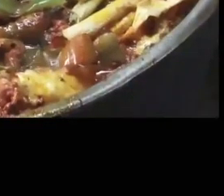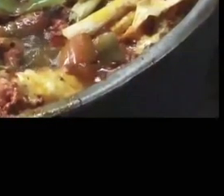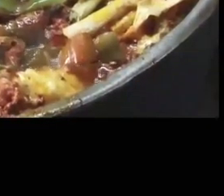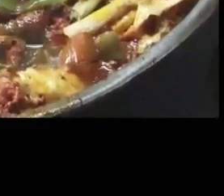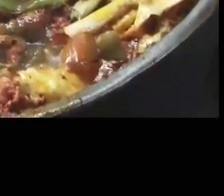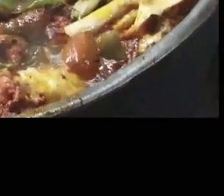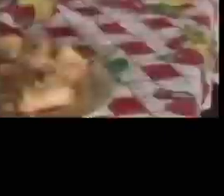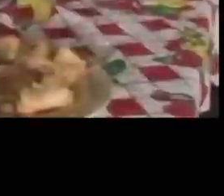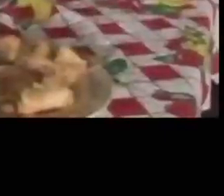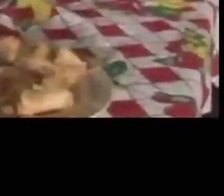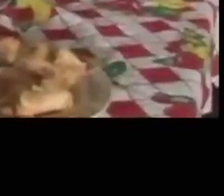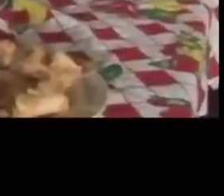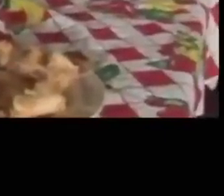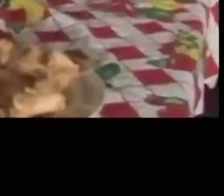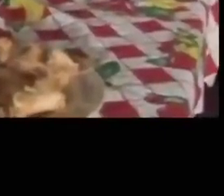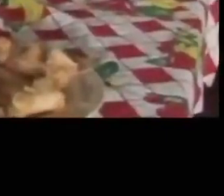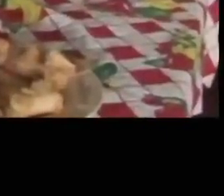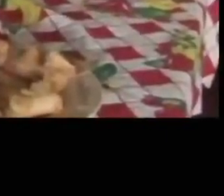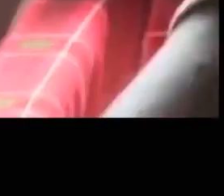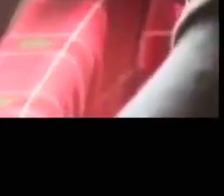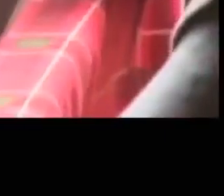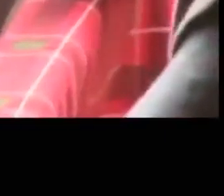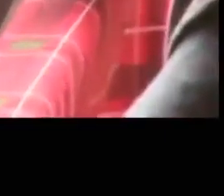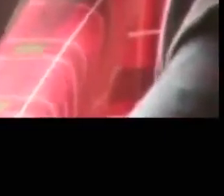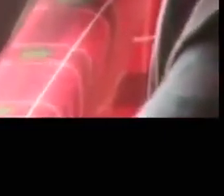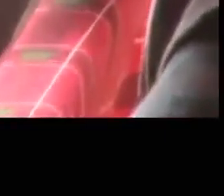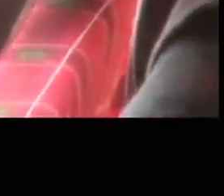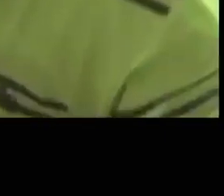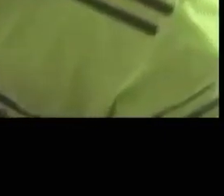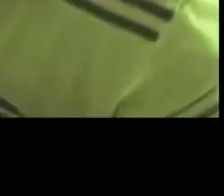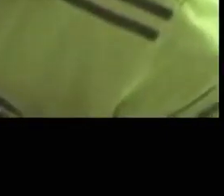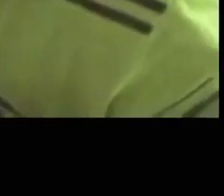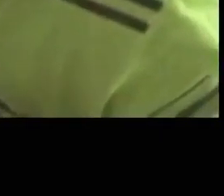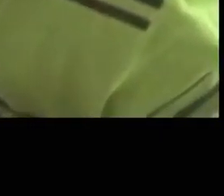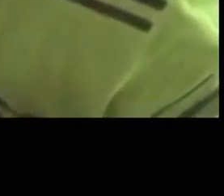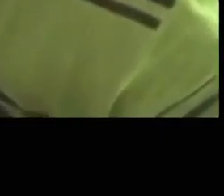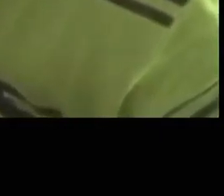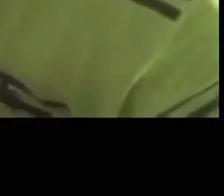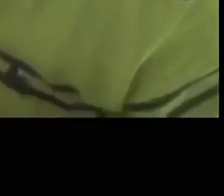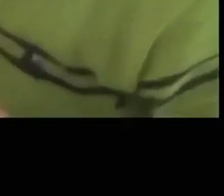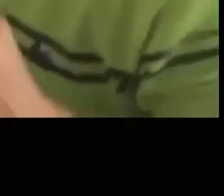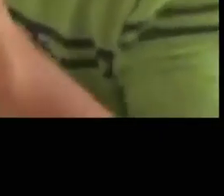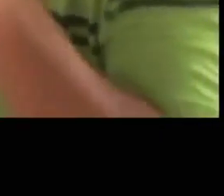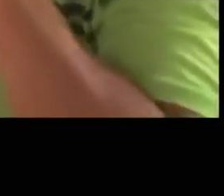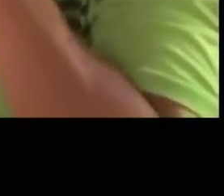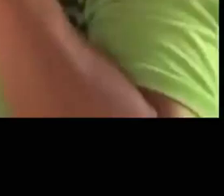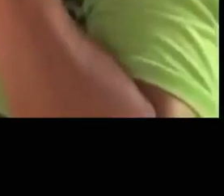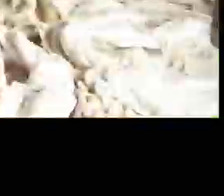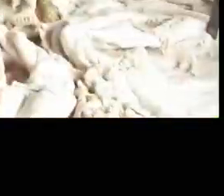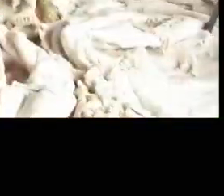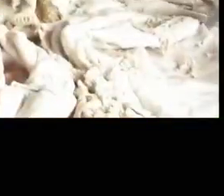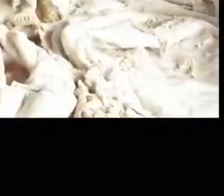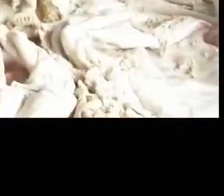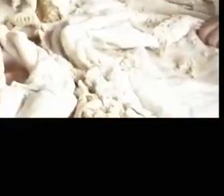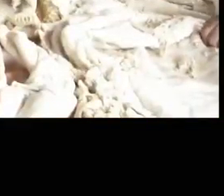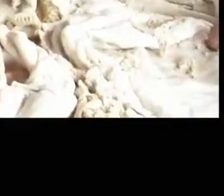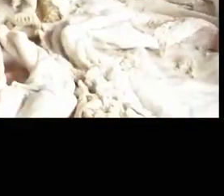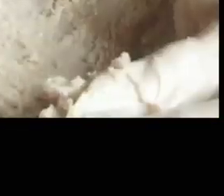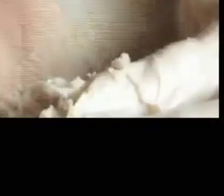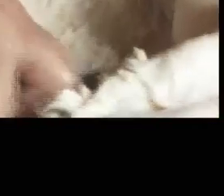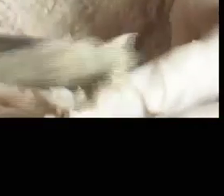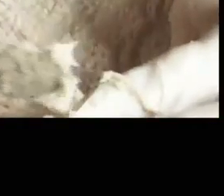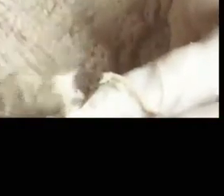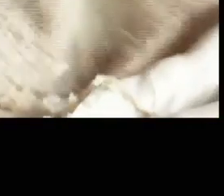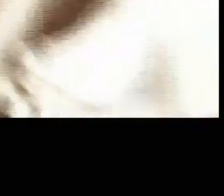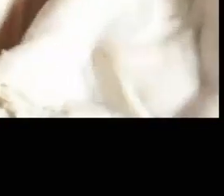este alimento es conocido en los diferentes departamentos y regiones autónomas del país. El